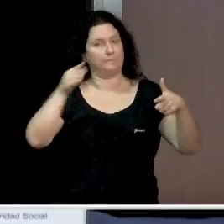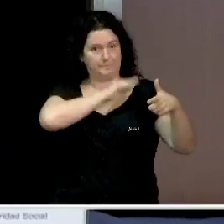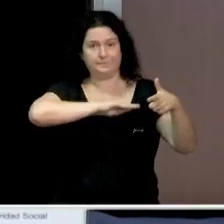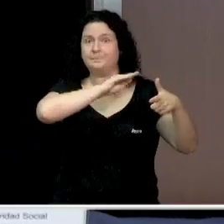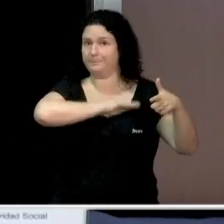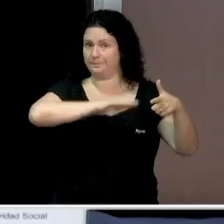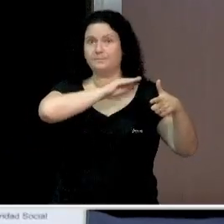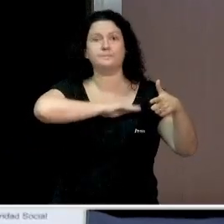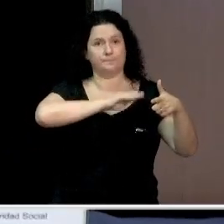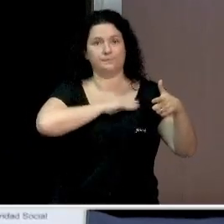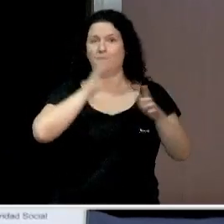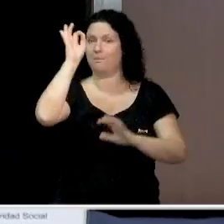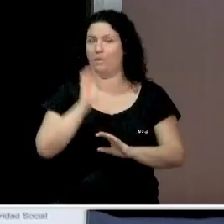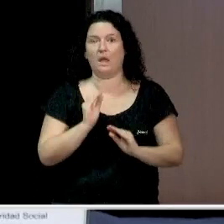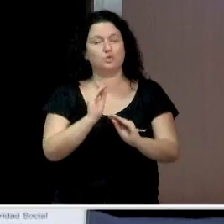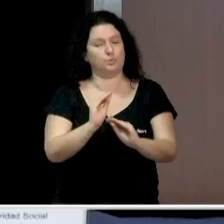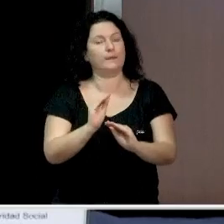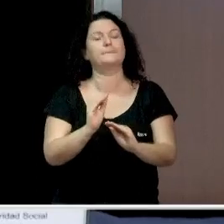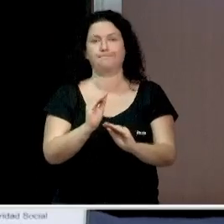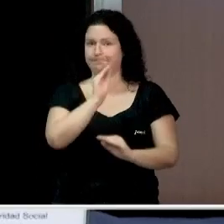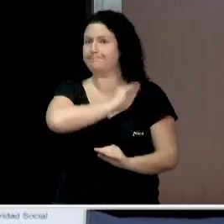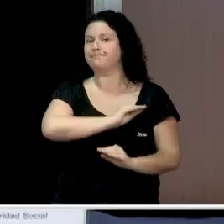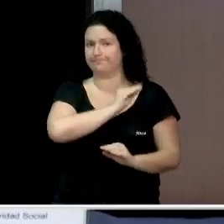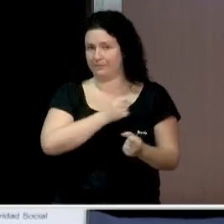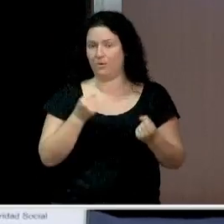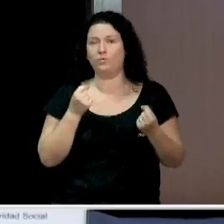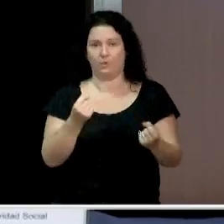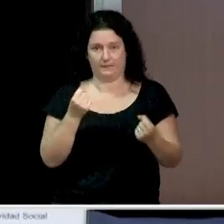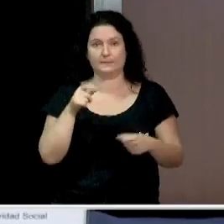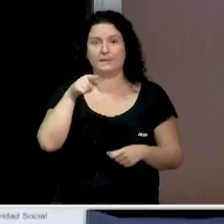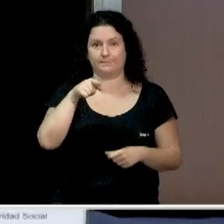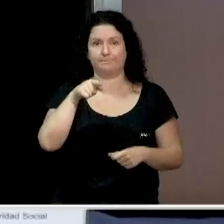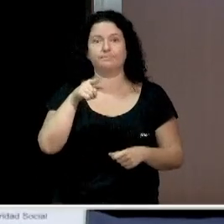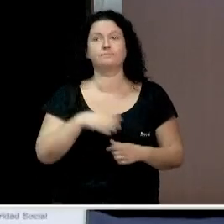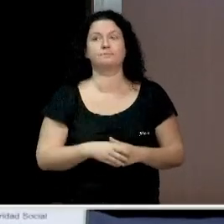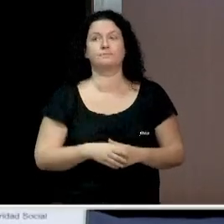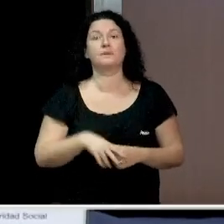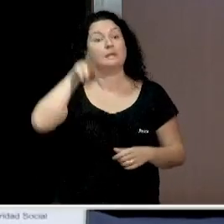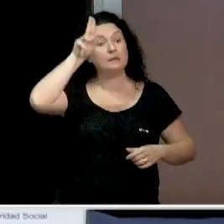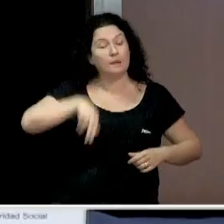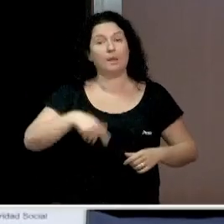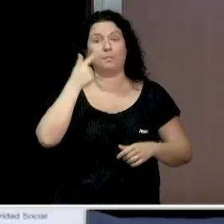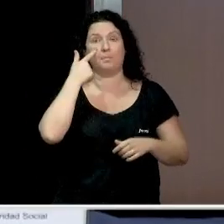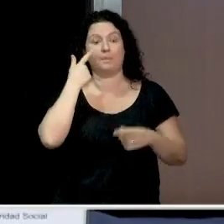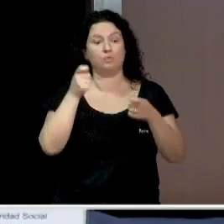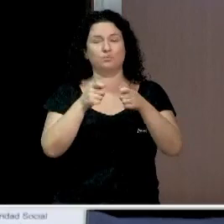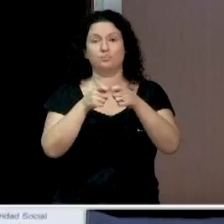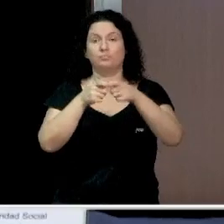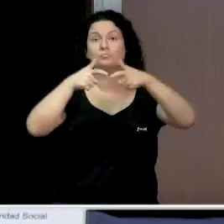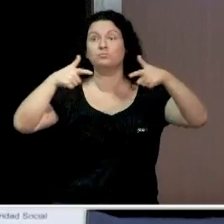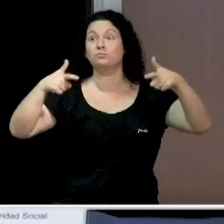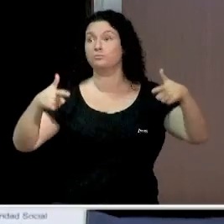importante, en un porcentaje importante. Luego les comentaré también respecto de otros incrementos que se experimentaron